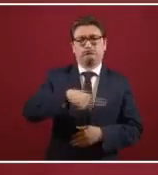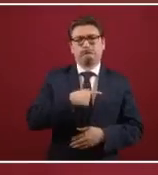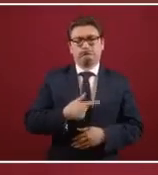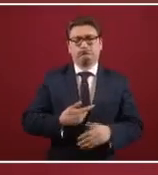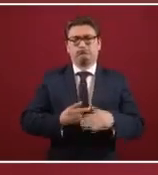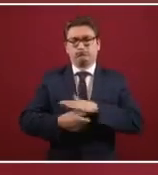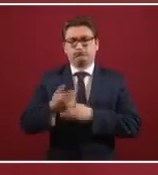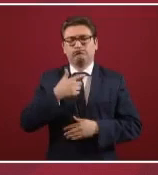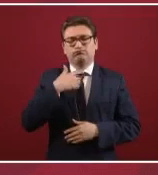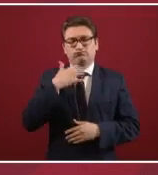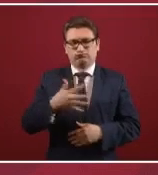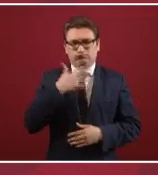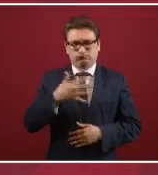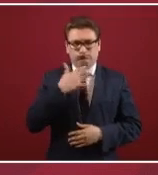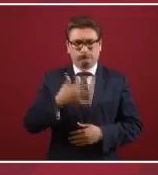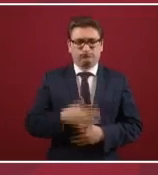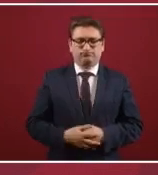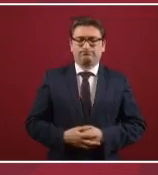ineficientes